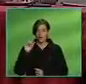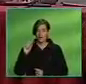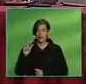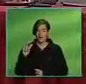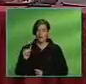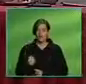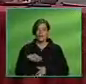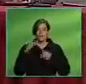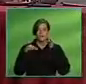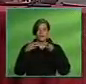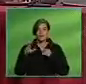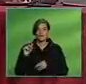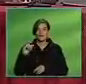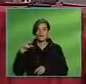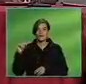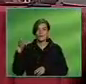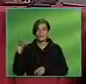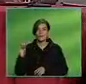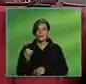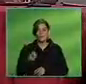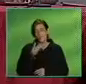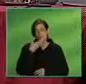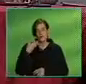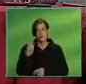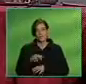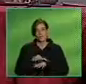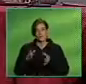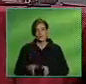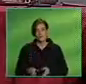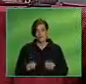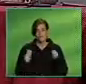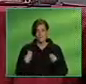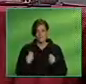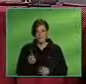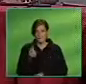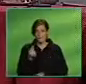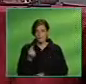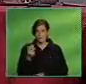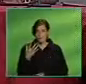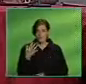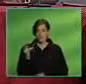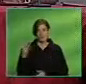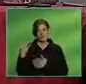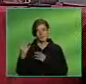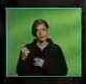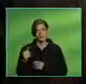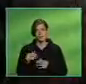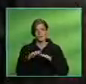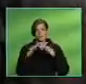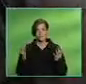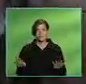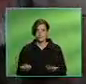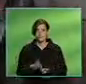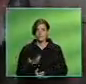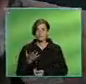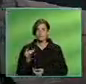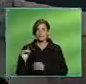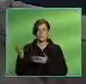va a explicar Ricardo Molina, el mejor ministro de vivienda que jamás haya existido en el planeta Tierra. Aquí